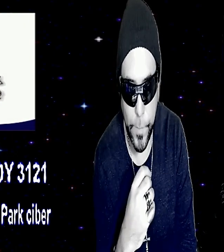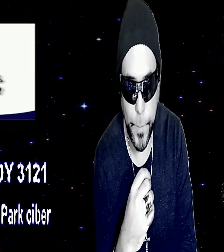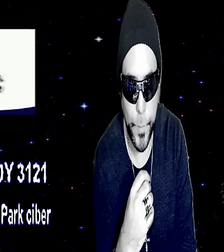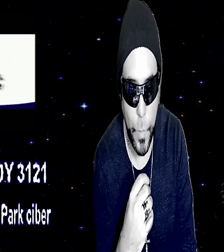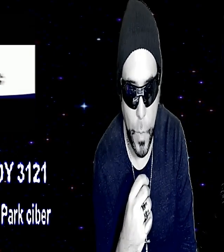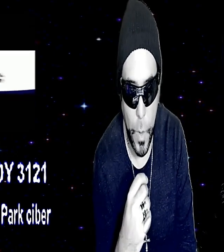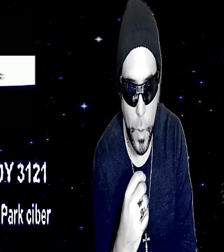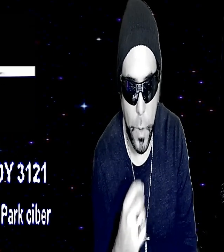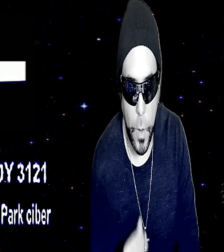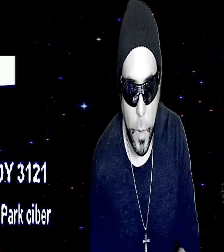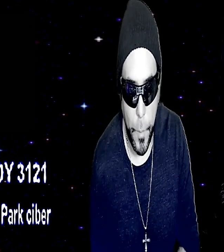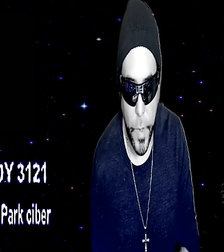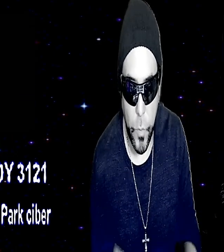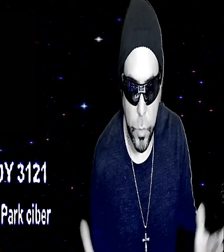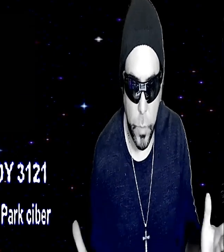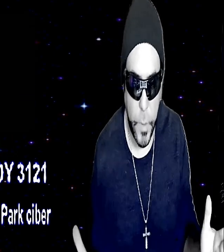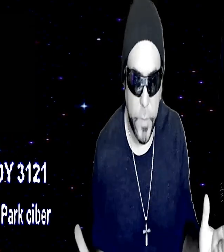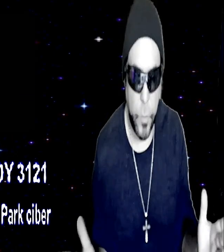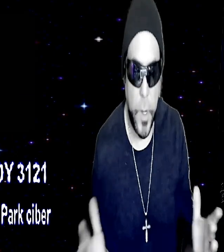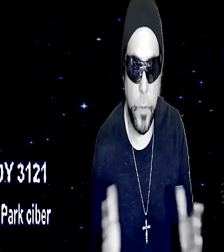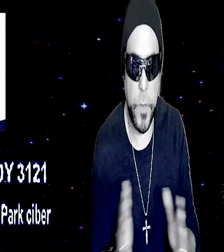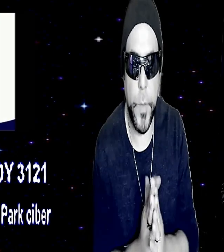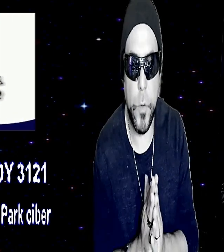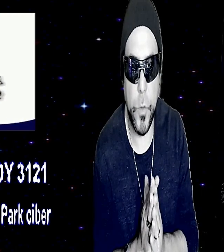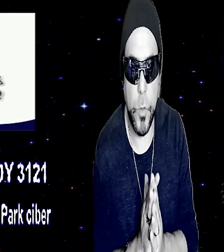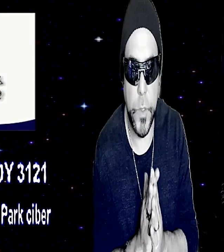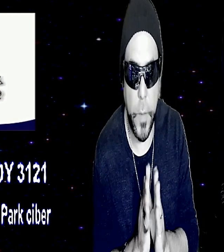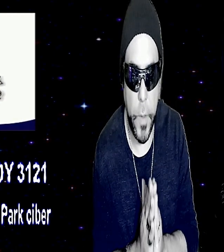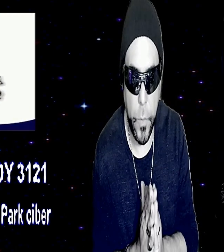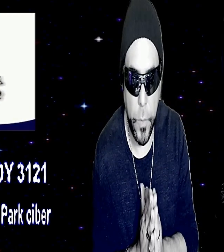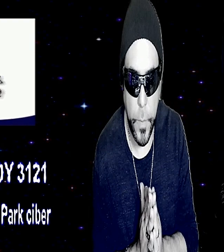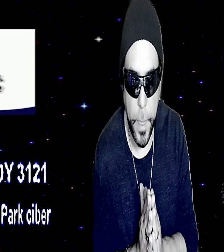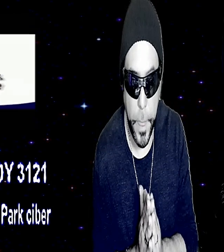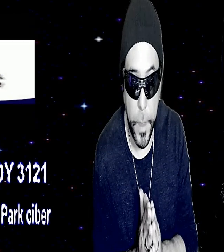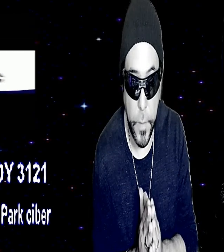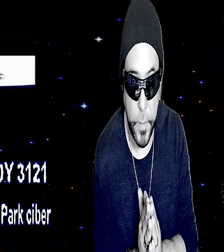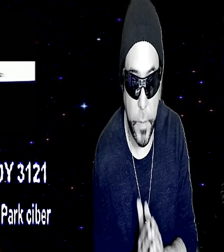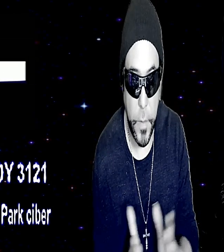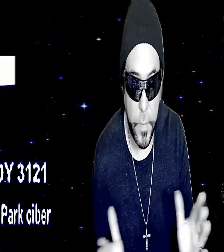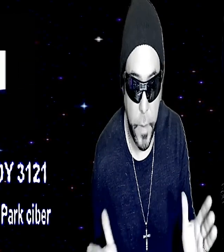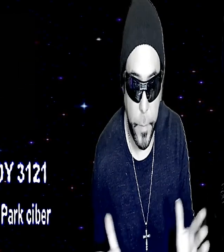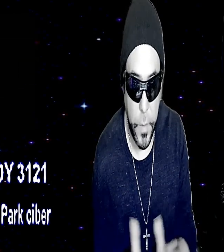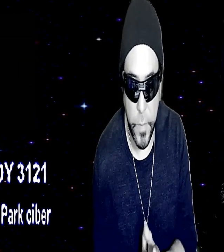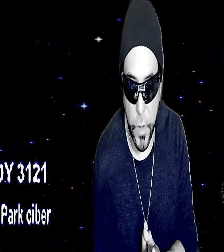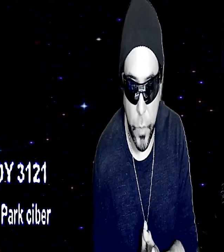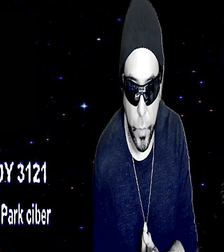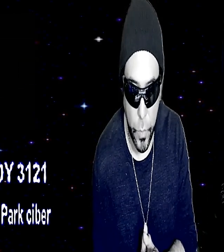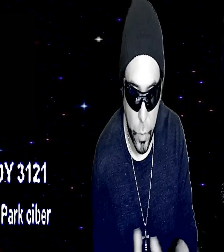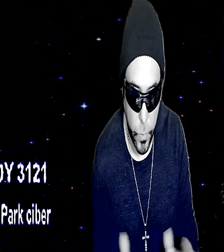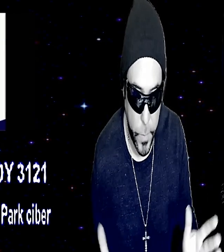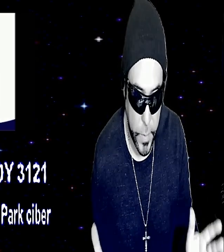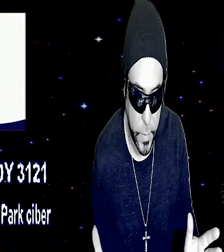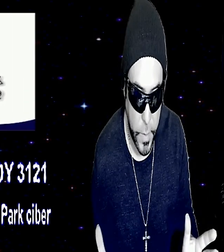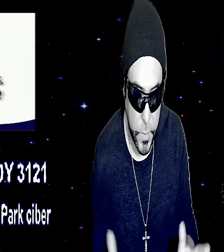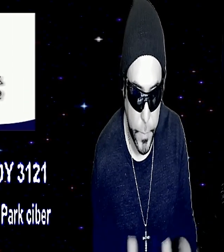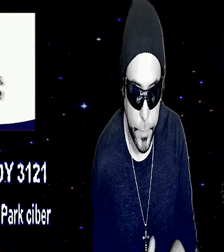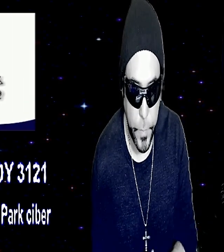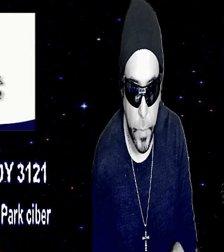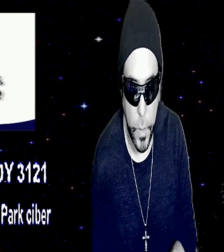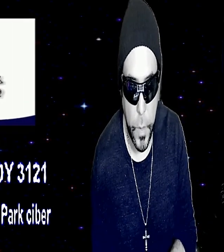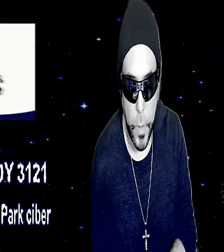Hola amigos de YouTube, me da mucho volver a saludar a los amigos. Hoy sábado 16 de diciembre de este año